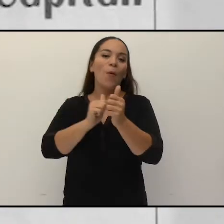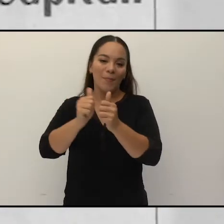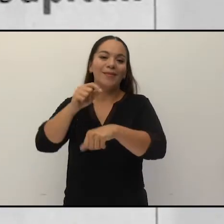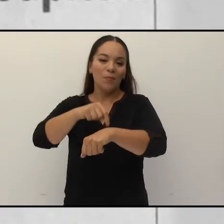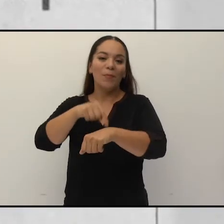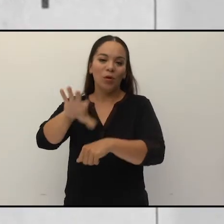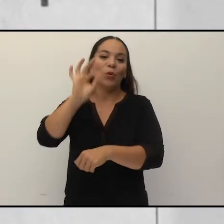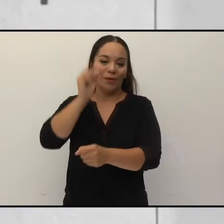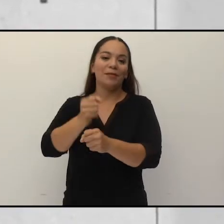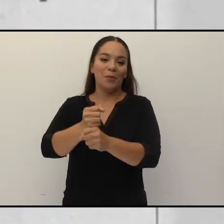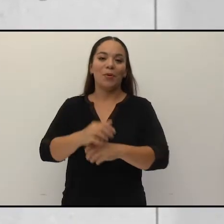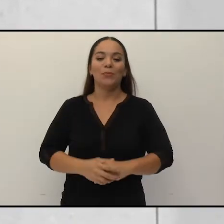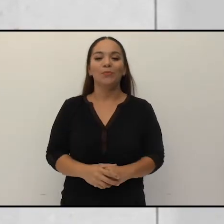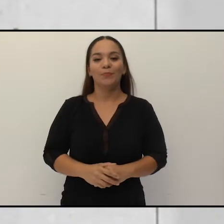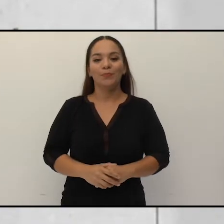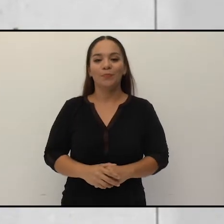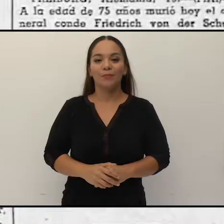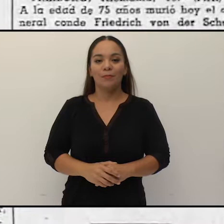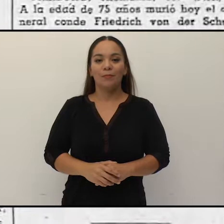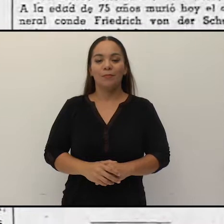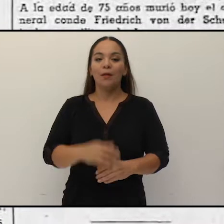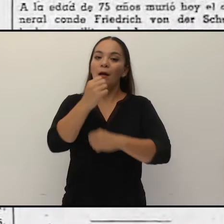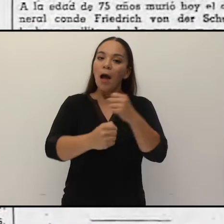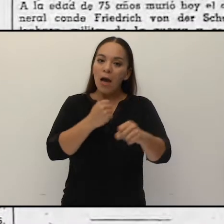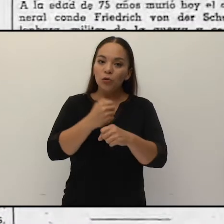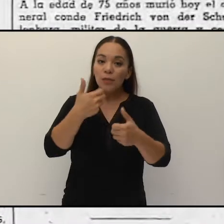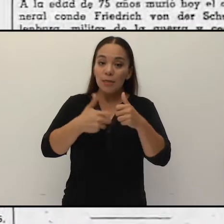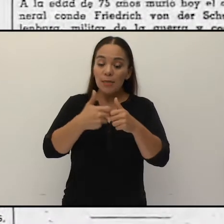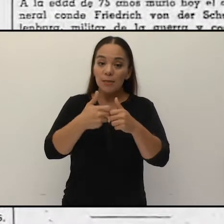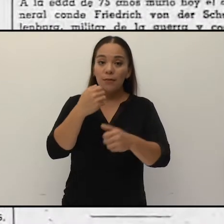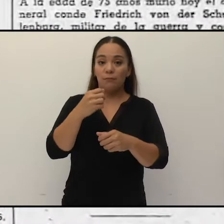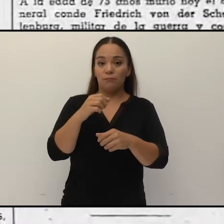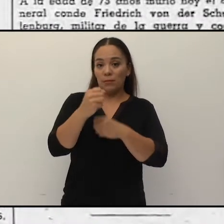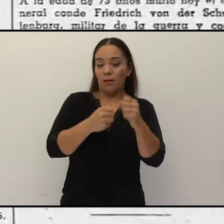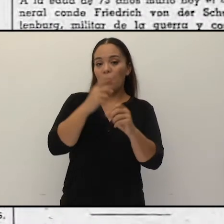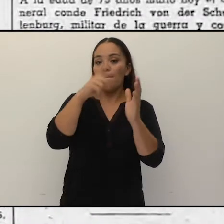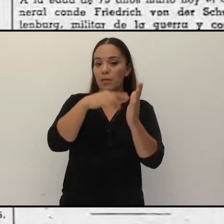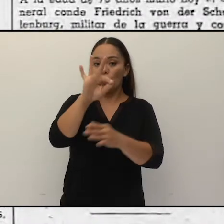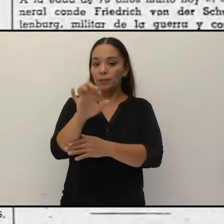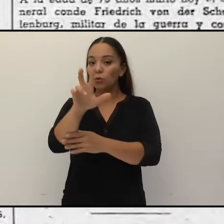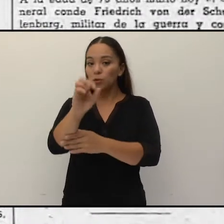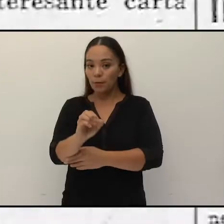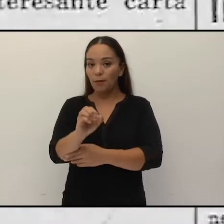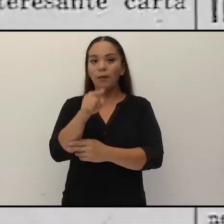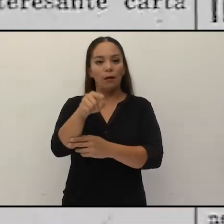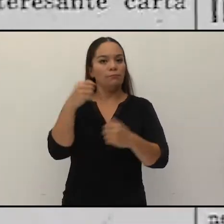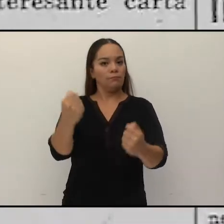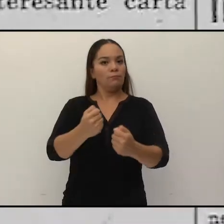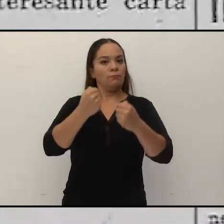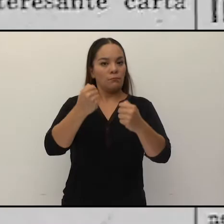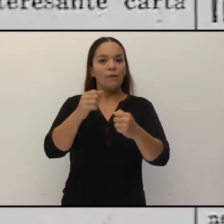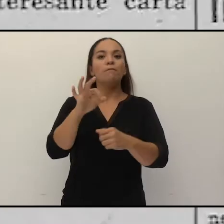la competencia que en ese momento existía en términos laborales. Durante los años de crisis, en la década de 1930,